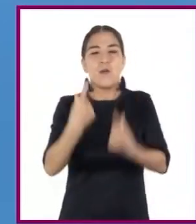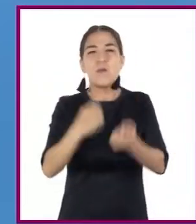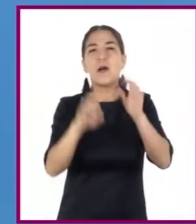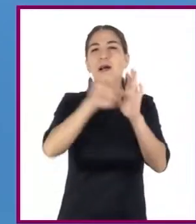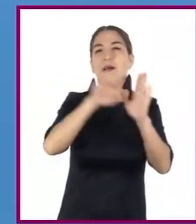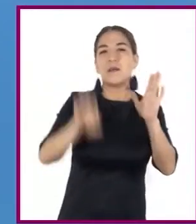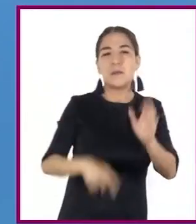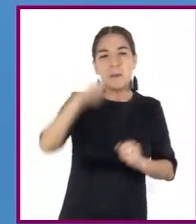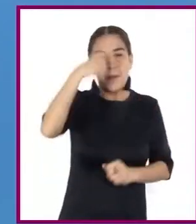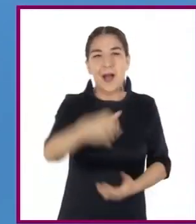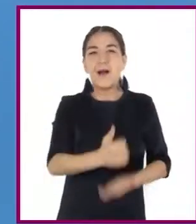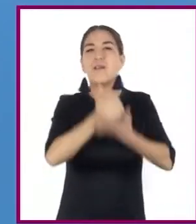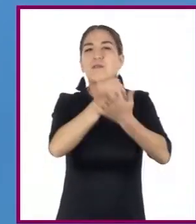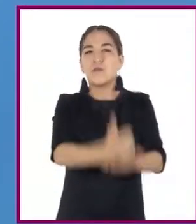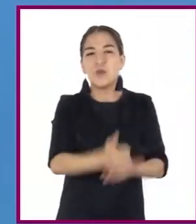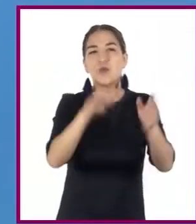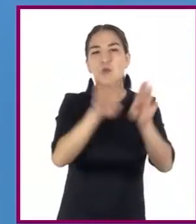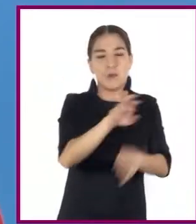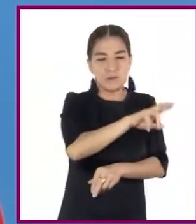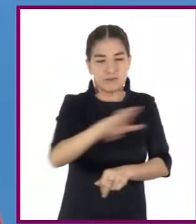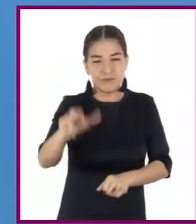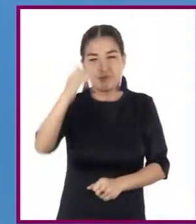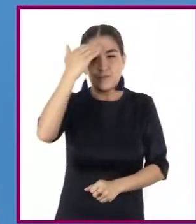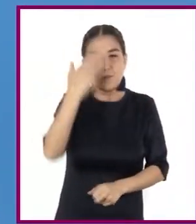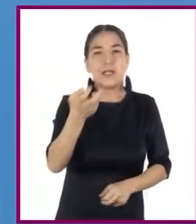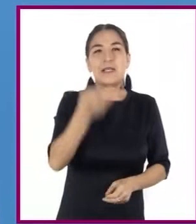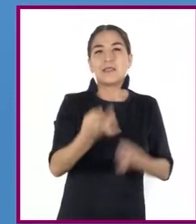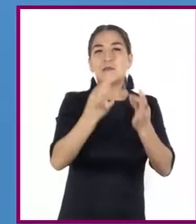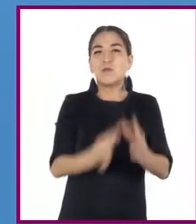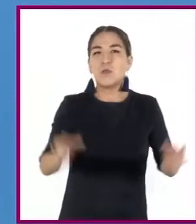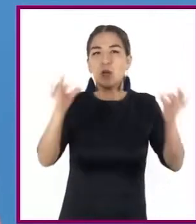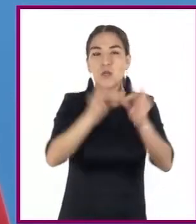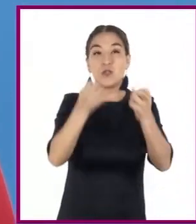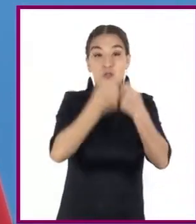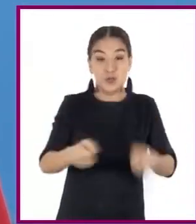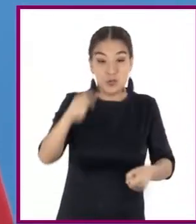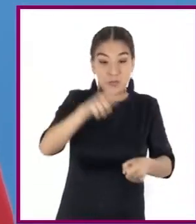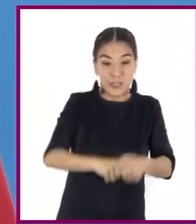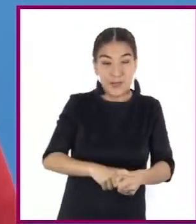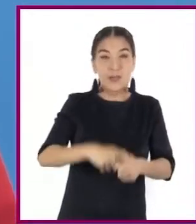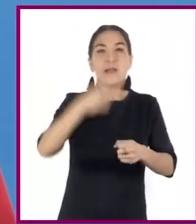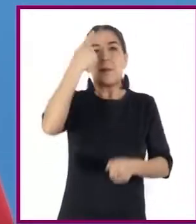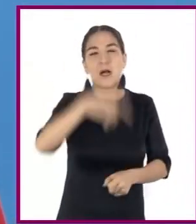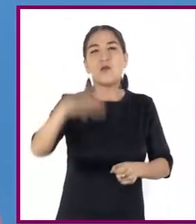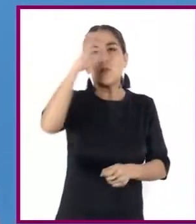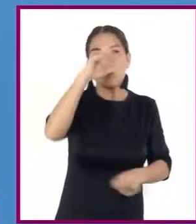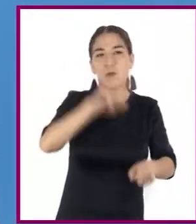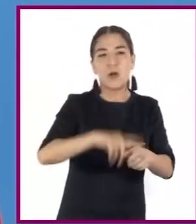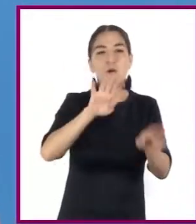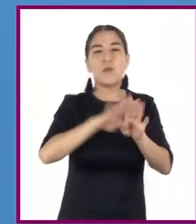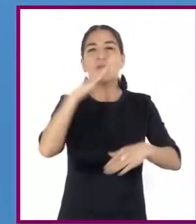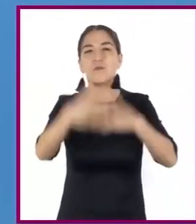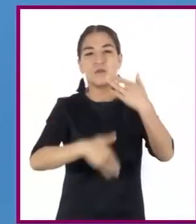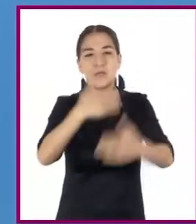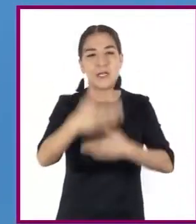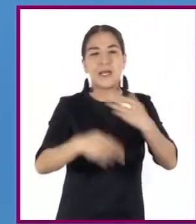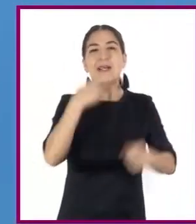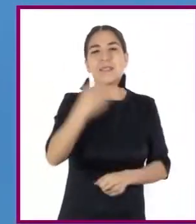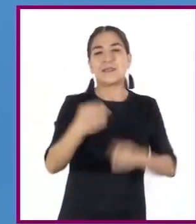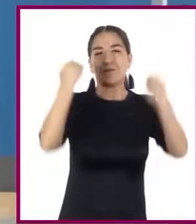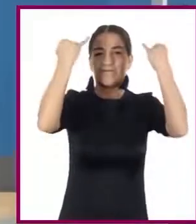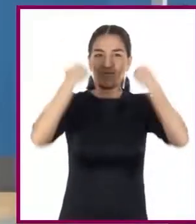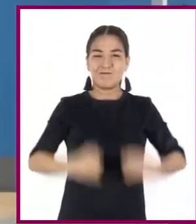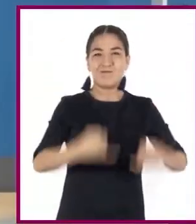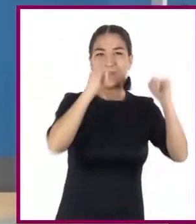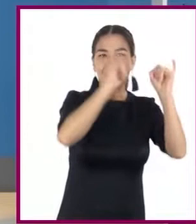ejemplos que nos ayudarán a reconocer la influencia de la sociedad y la cultura para la construcción de la identidad.